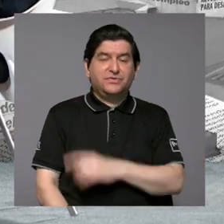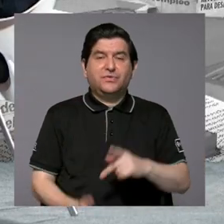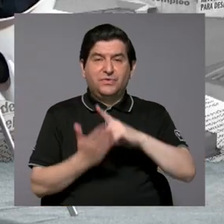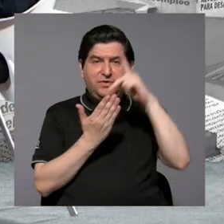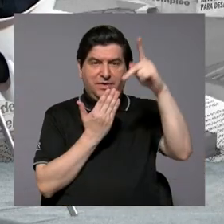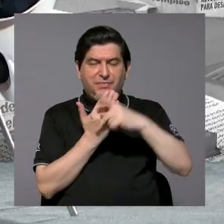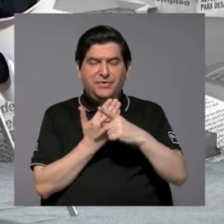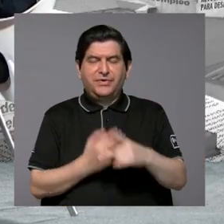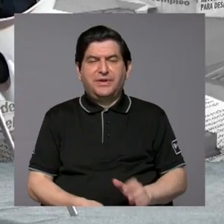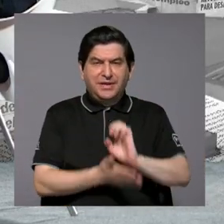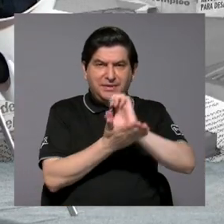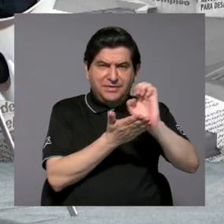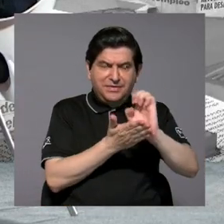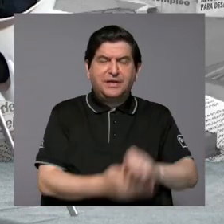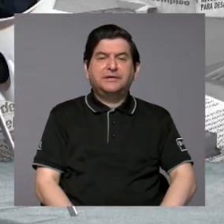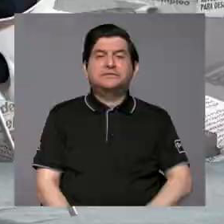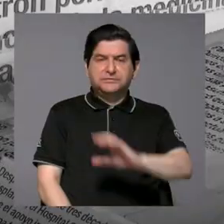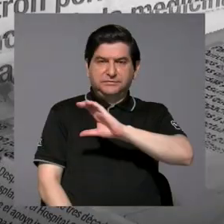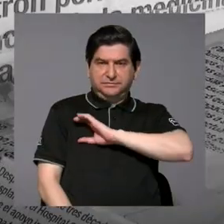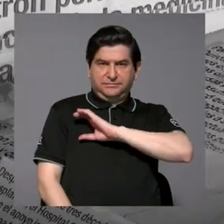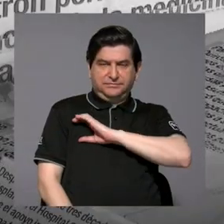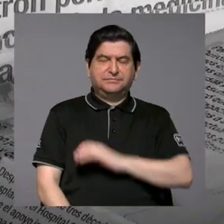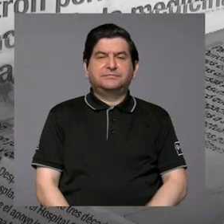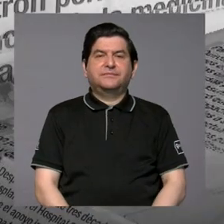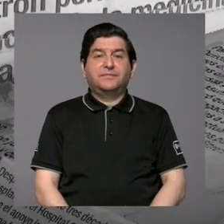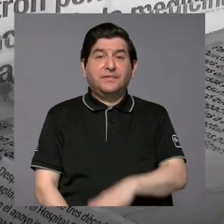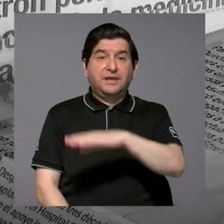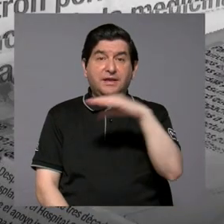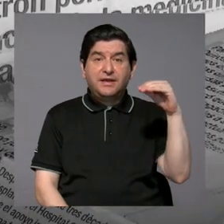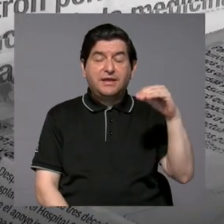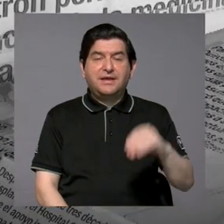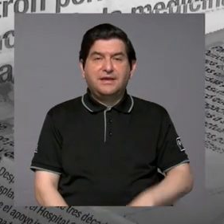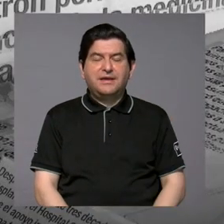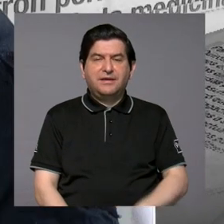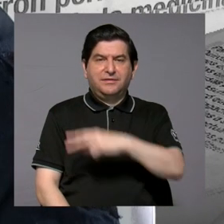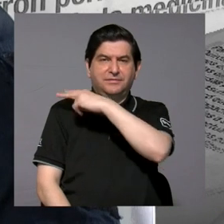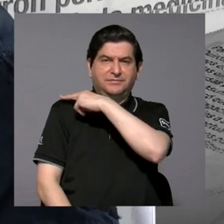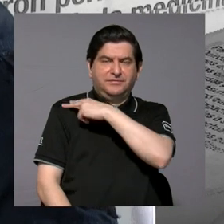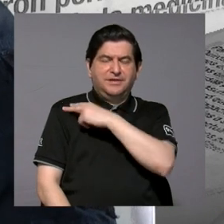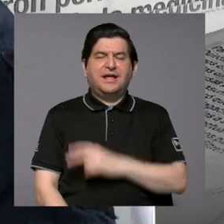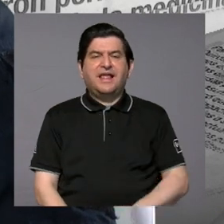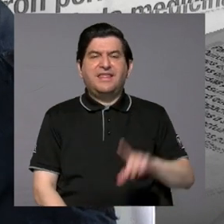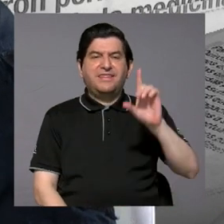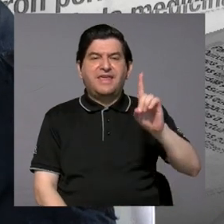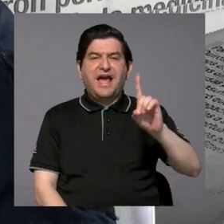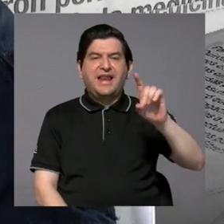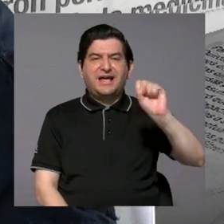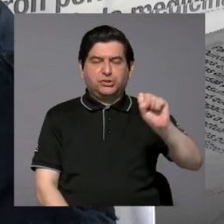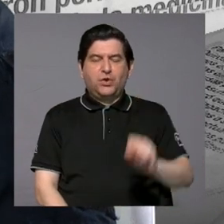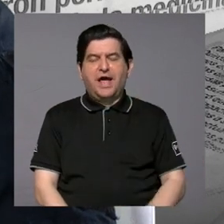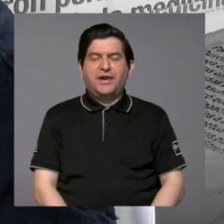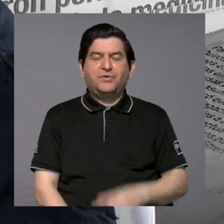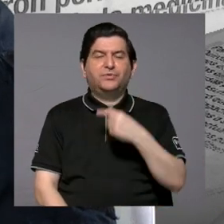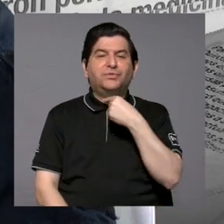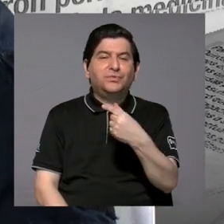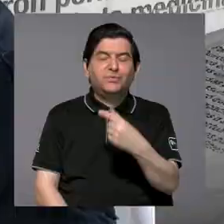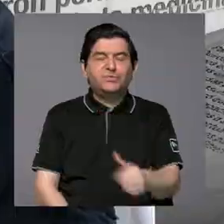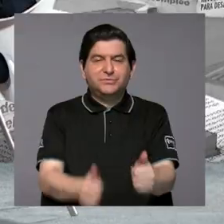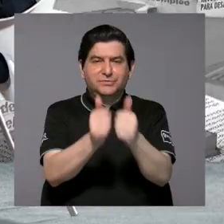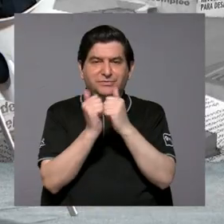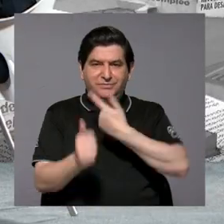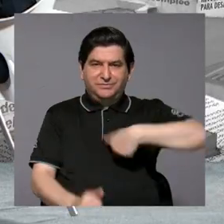programas preventivos de la fuerza pública y también tenemos a la Sargento Diana Solano un gusto que estén con